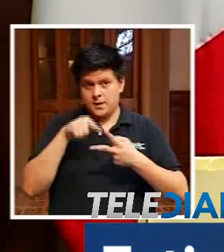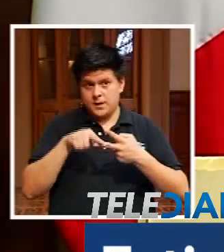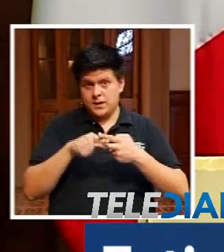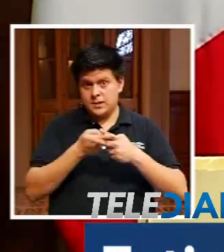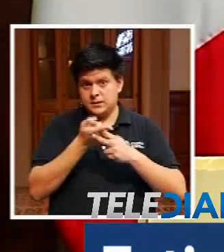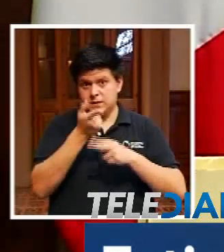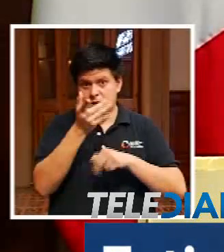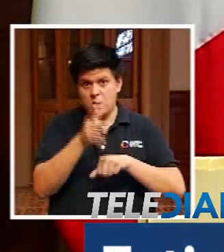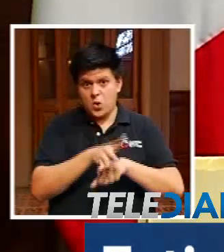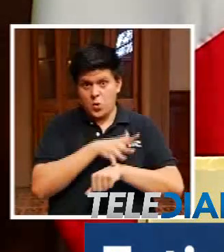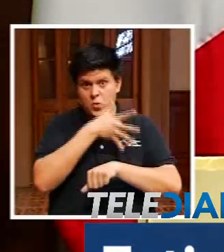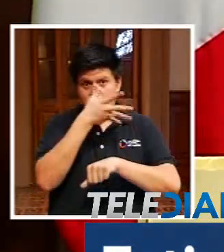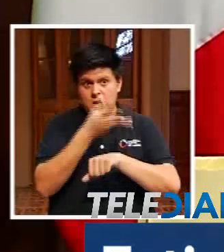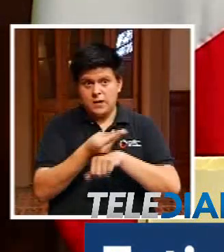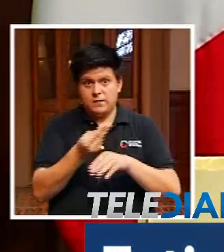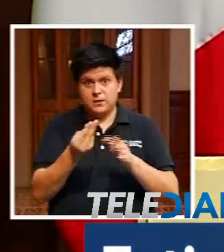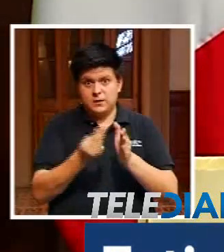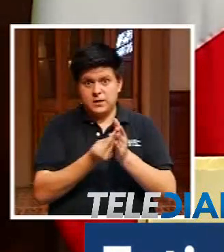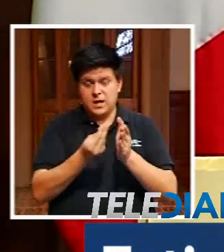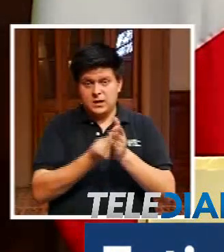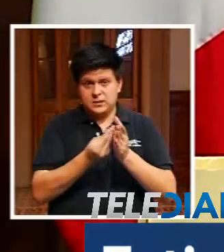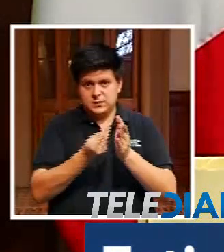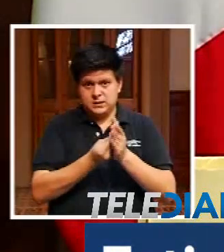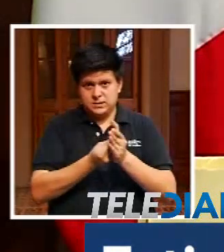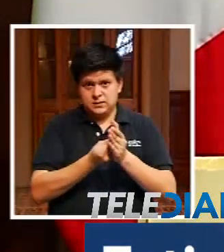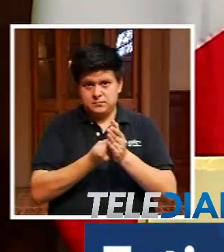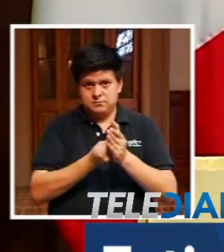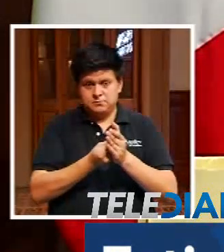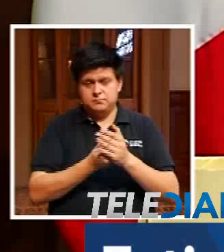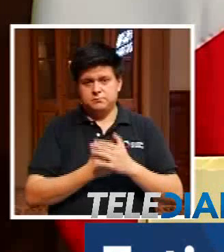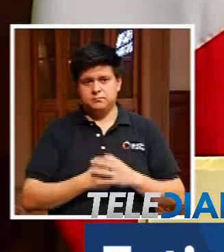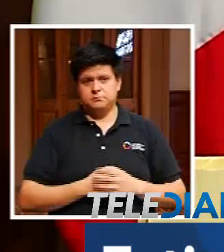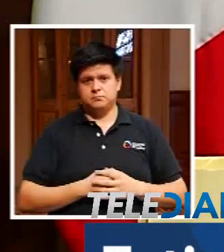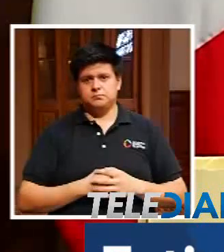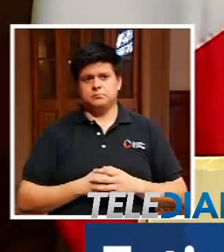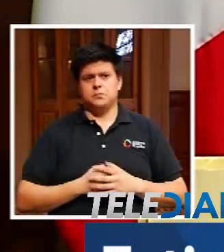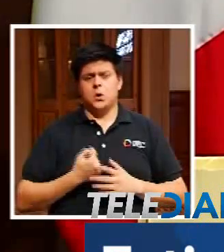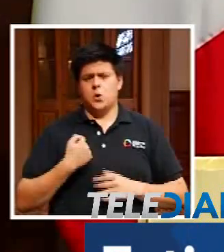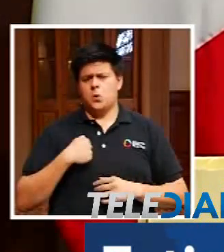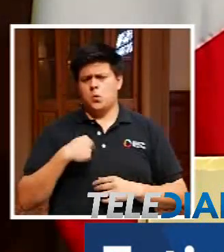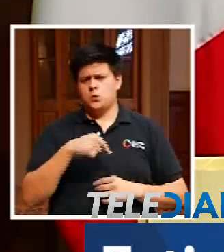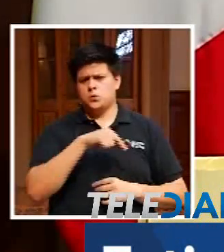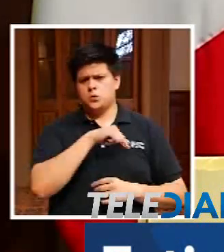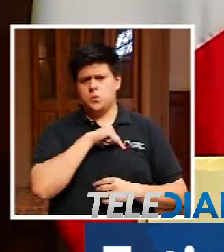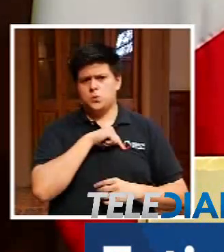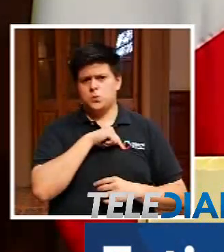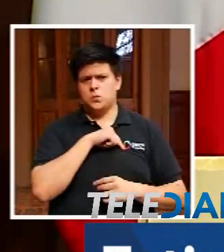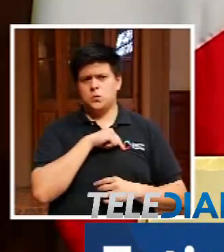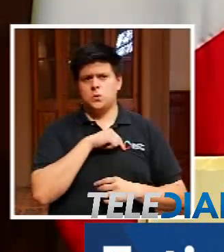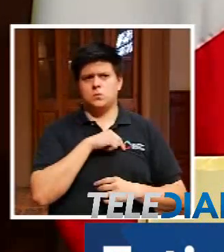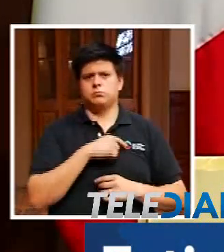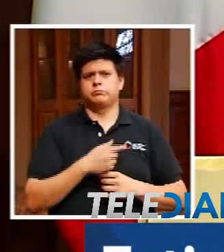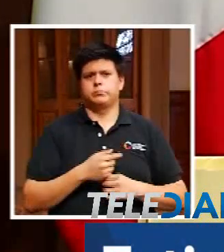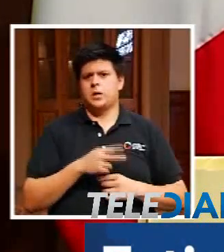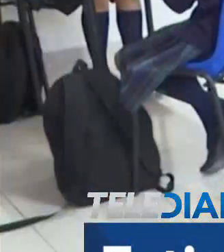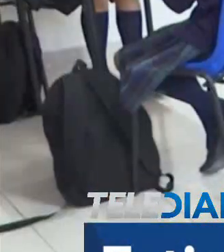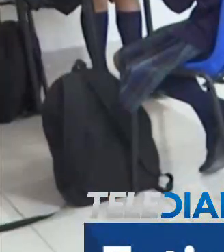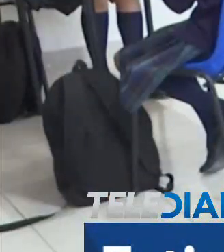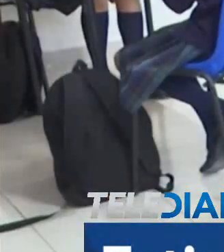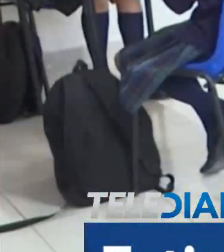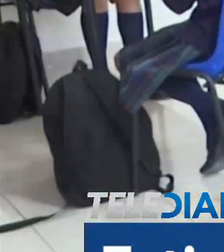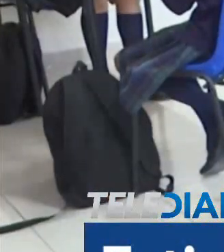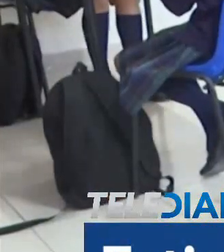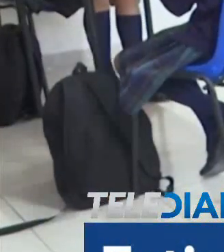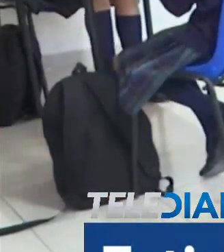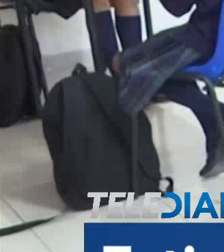las clases, a lo cual nosotros no tenemos ningún inconveniente.